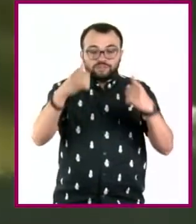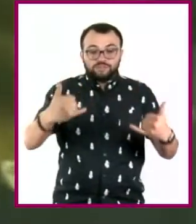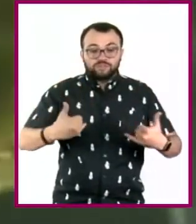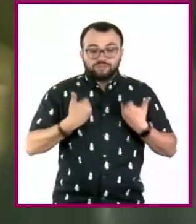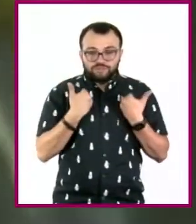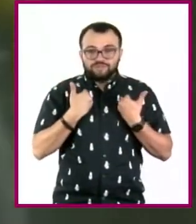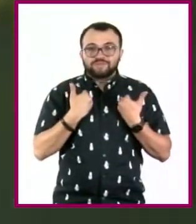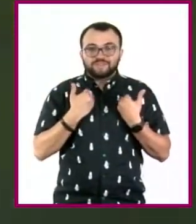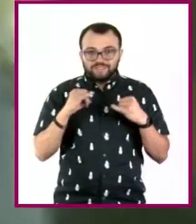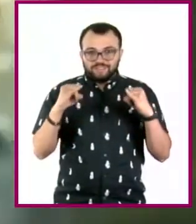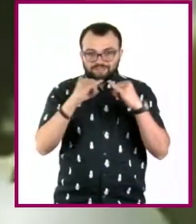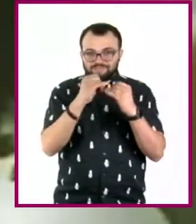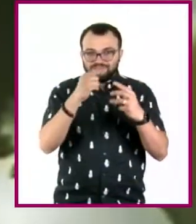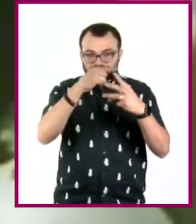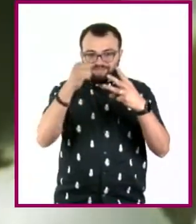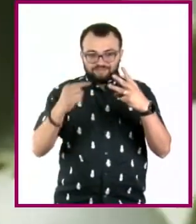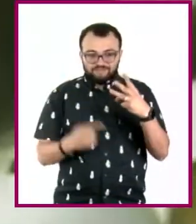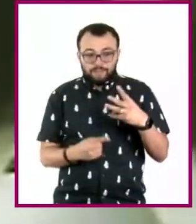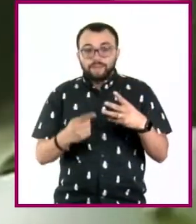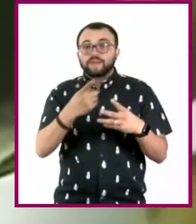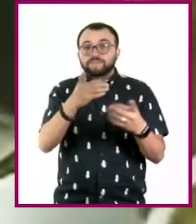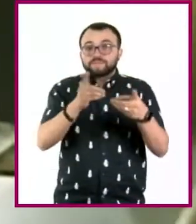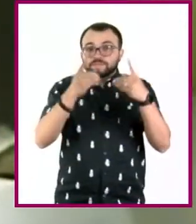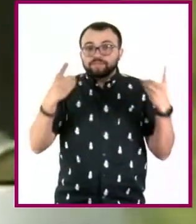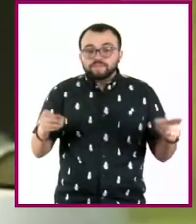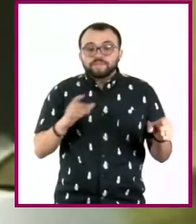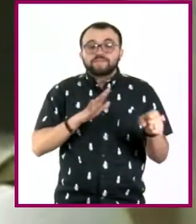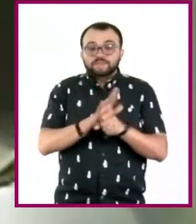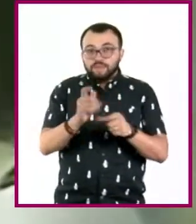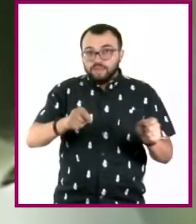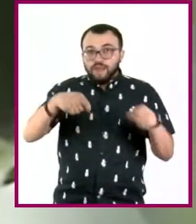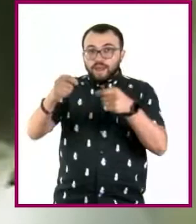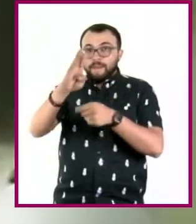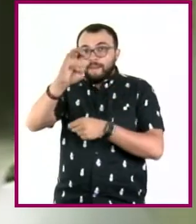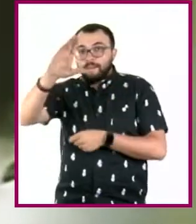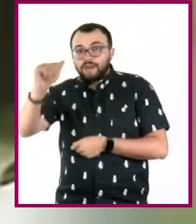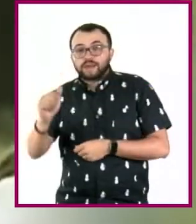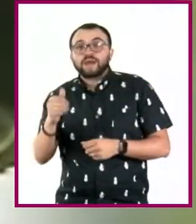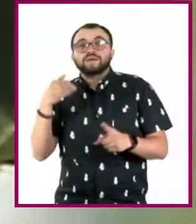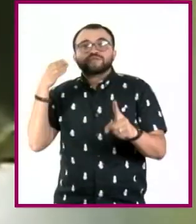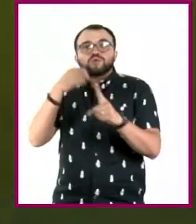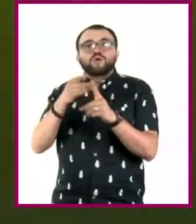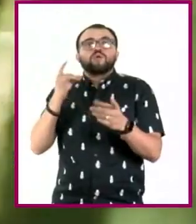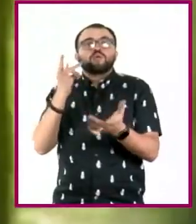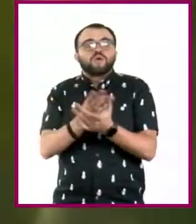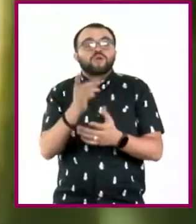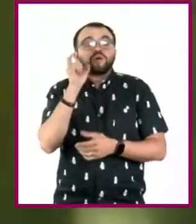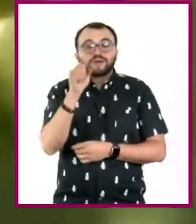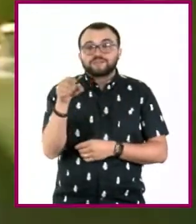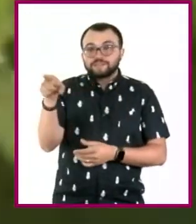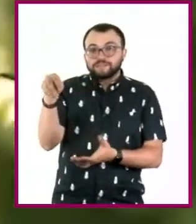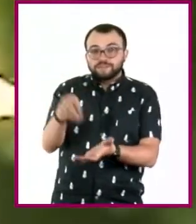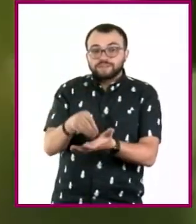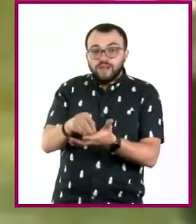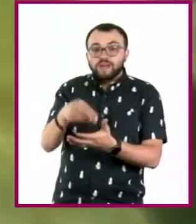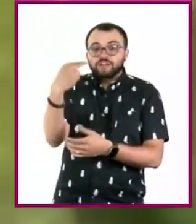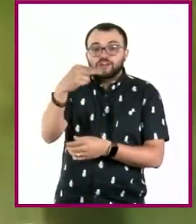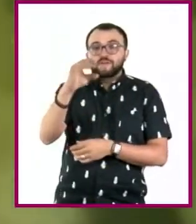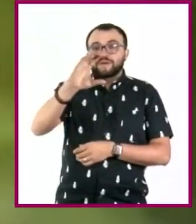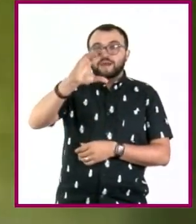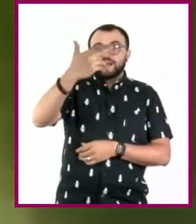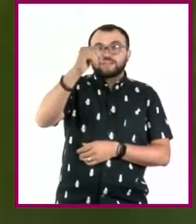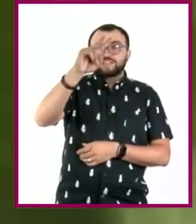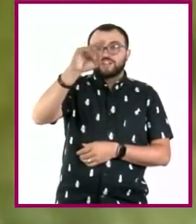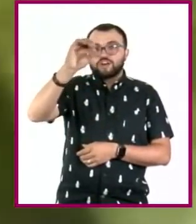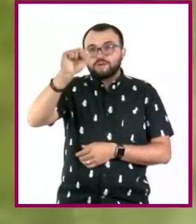margen de las acciones que pudiera desarrollar, abrió una beta de estudio que se concentró básicamente en lo que en ese momento se conocía como los chavos